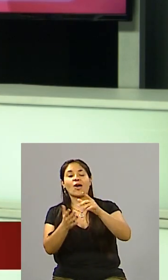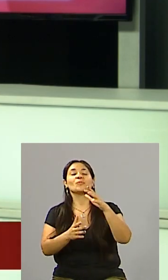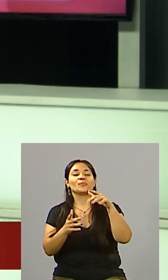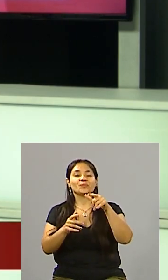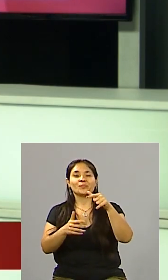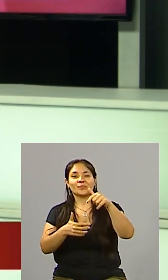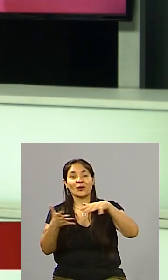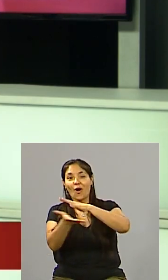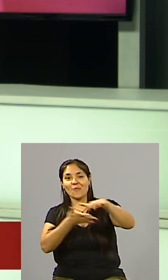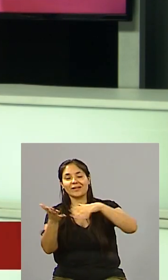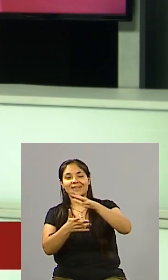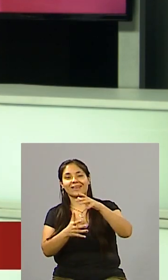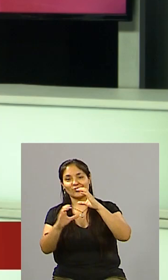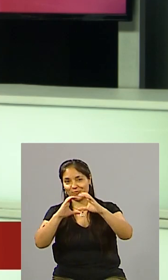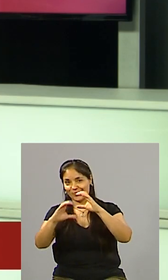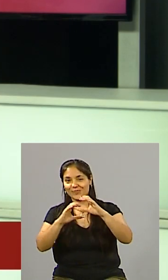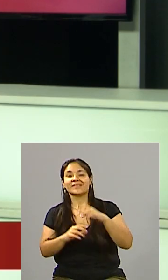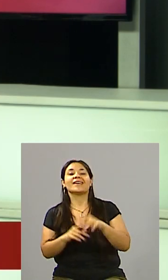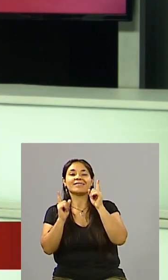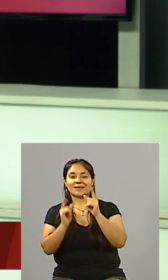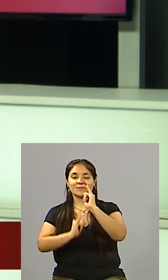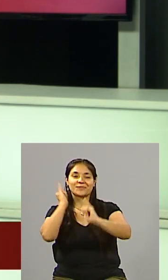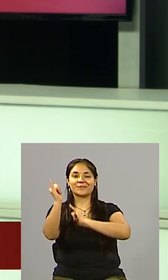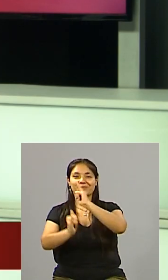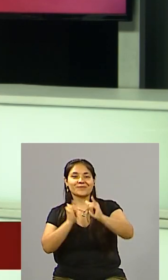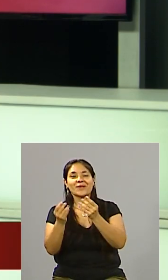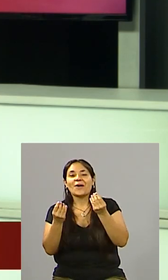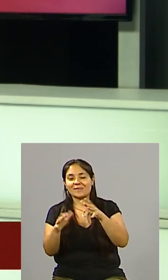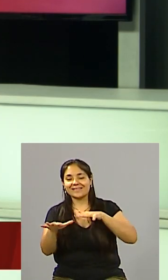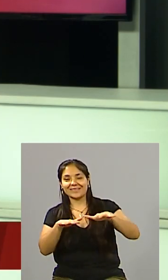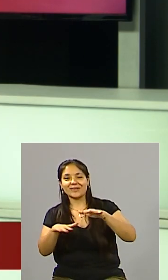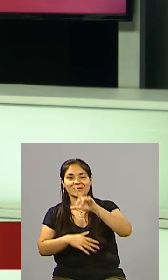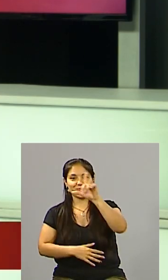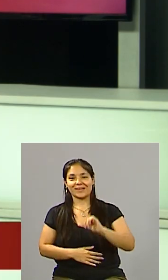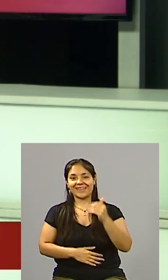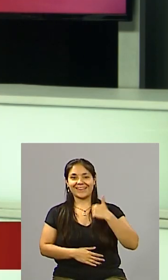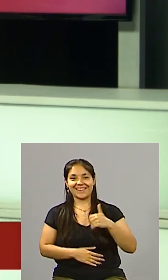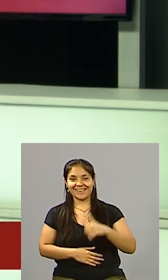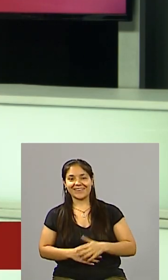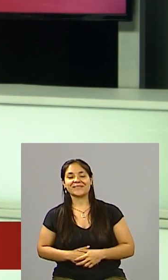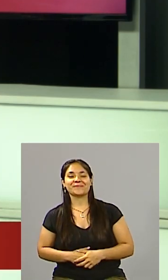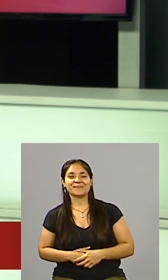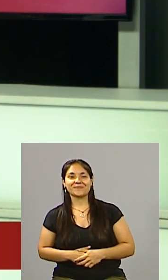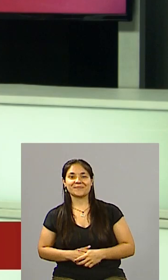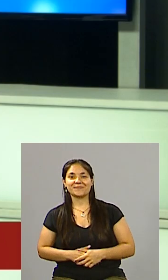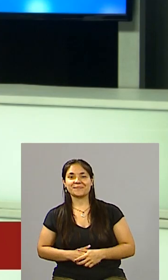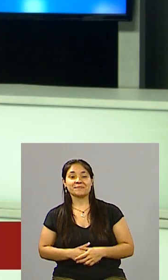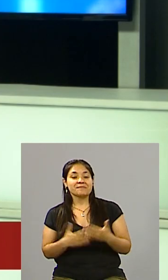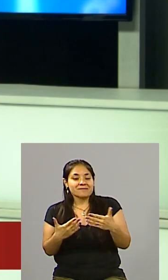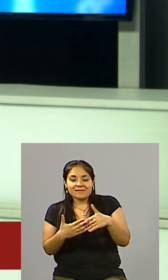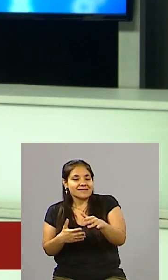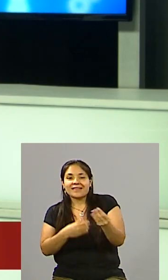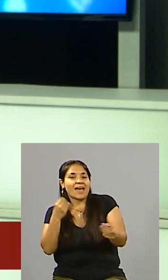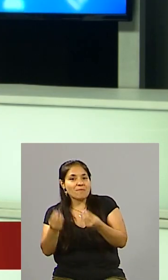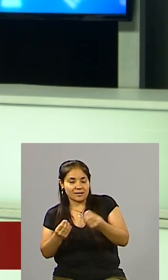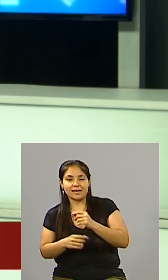óptica obviamente también nos va a pintar un poco el panorama que hoy tenemos aquí en la Argentina. ¿Qué nos espera? También hay que decir que